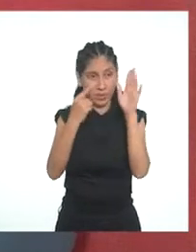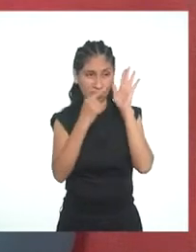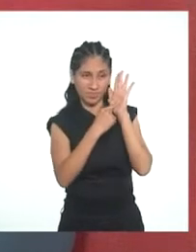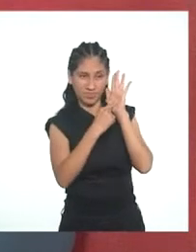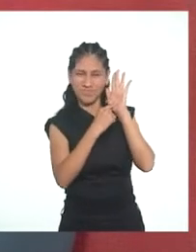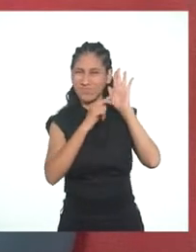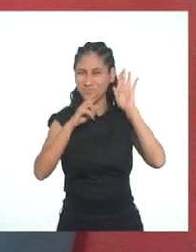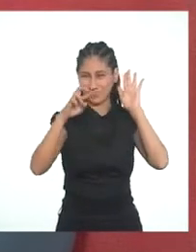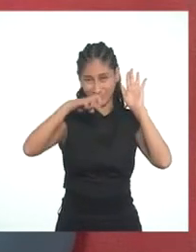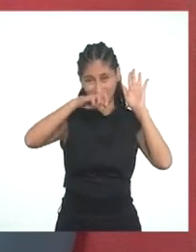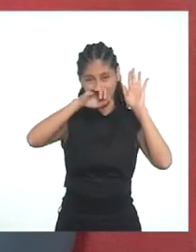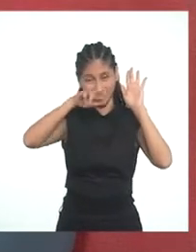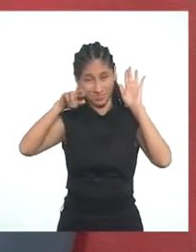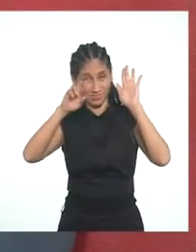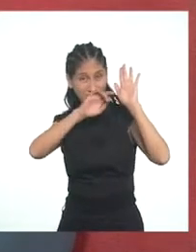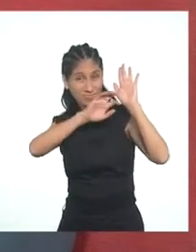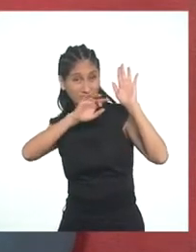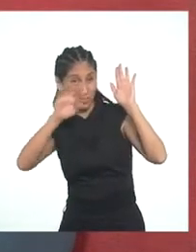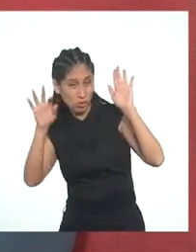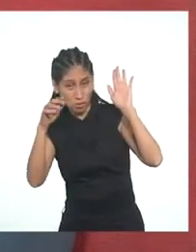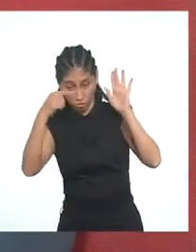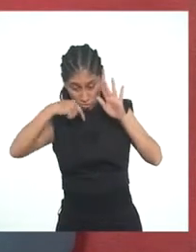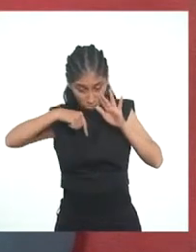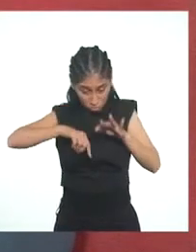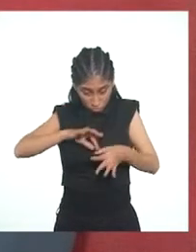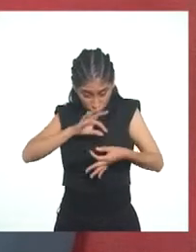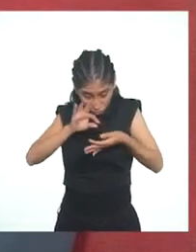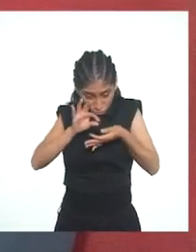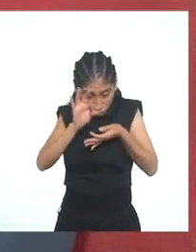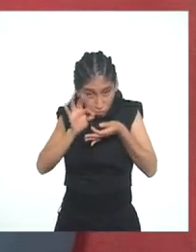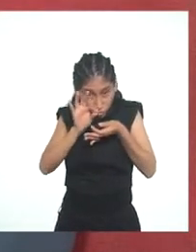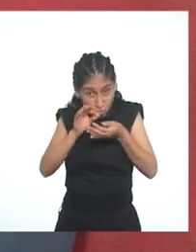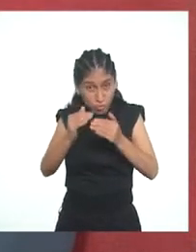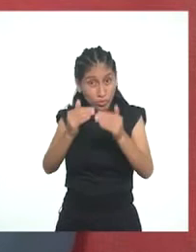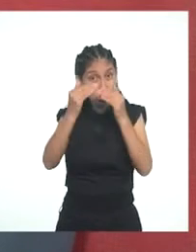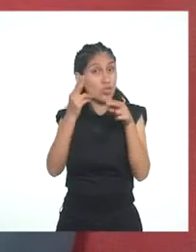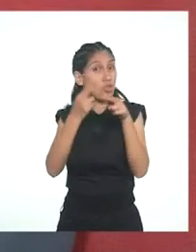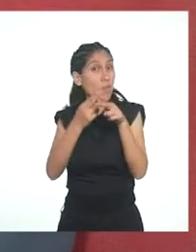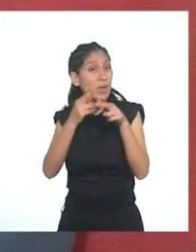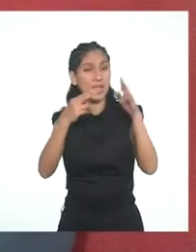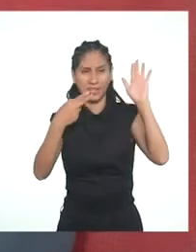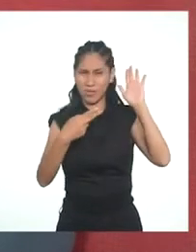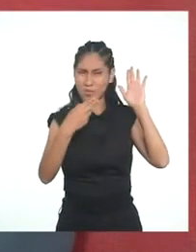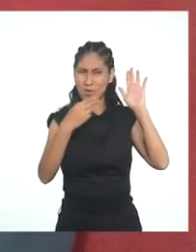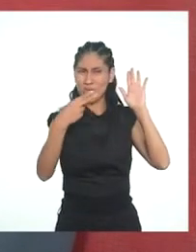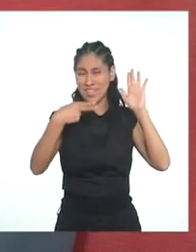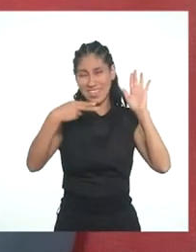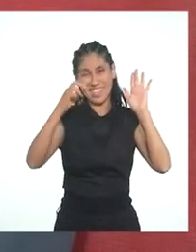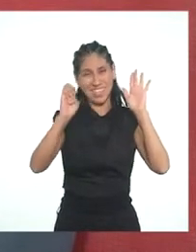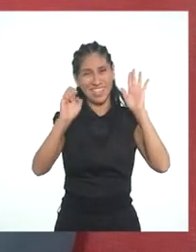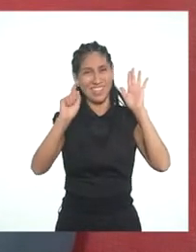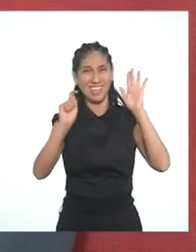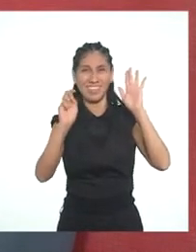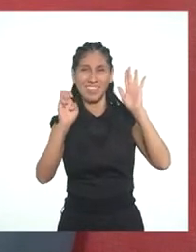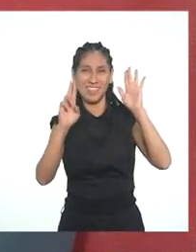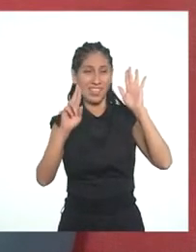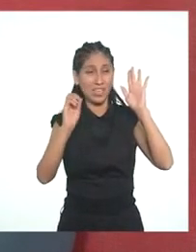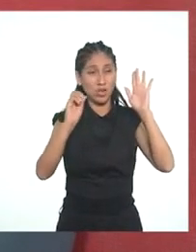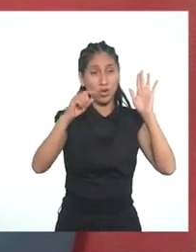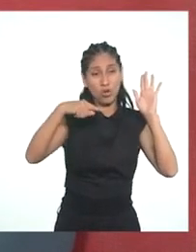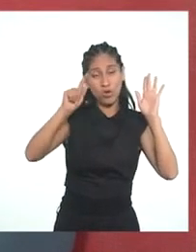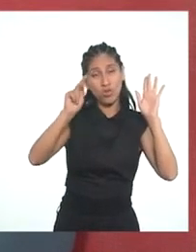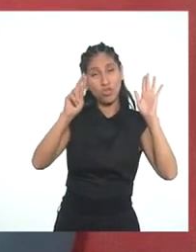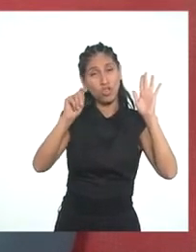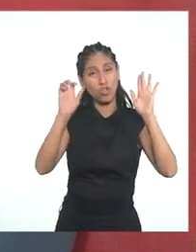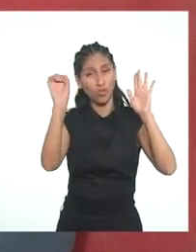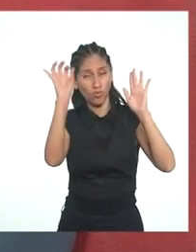llamados protozoarios. Son unicelulares y tienen núcleo. Son heterótrofos, es decir, se alimentan de otra sustancia orgánica,